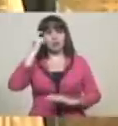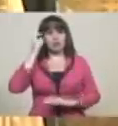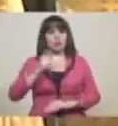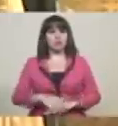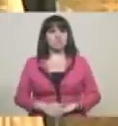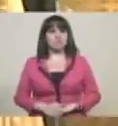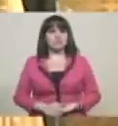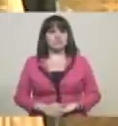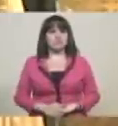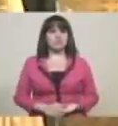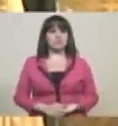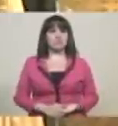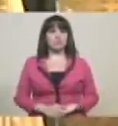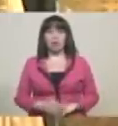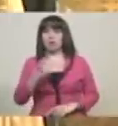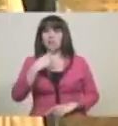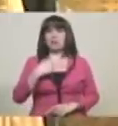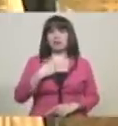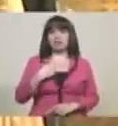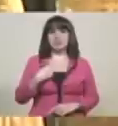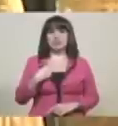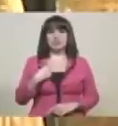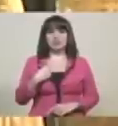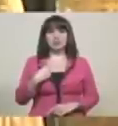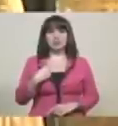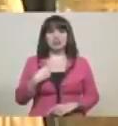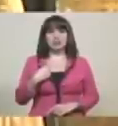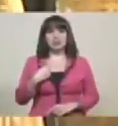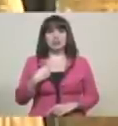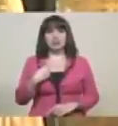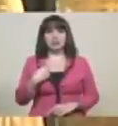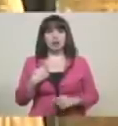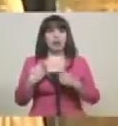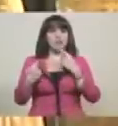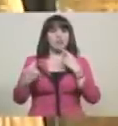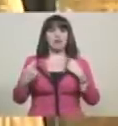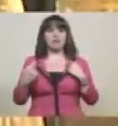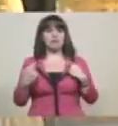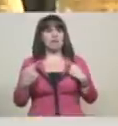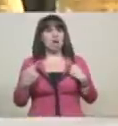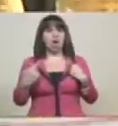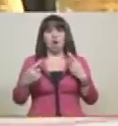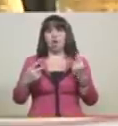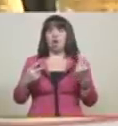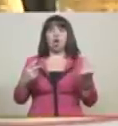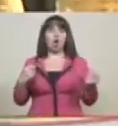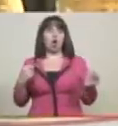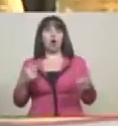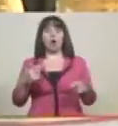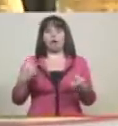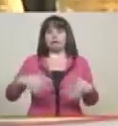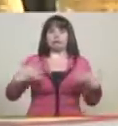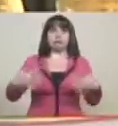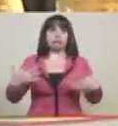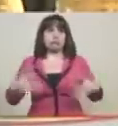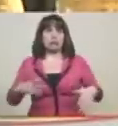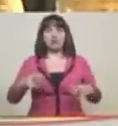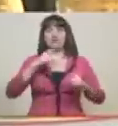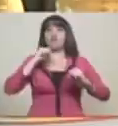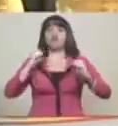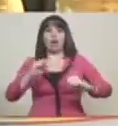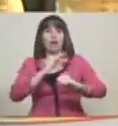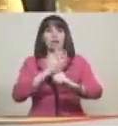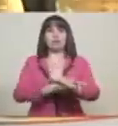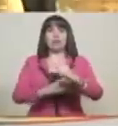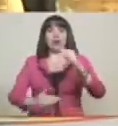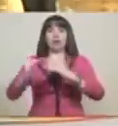No tienen excusa. A mí no me van a decir que no, porque el impacto es muy fuerte. Entonces tuvimos que